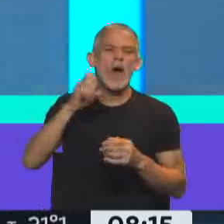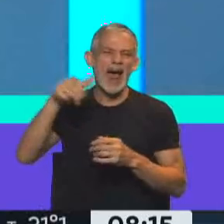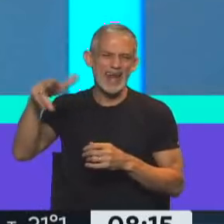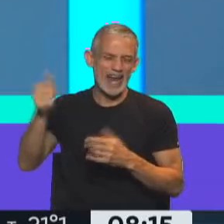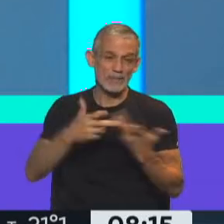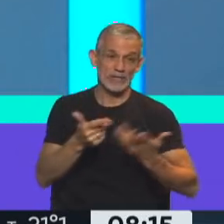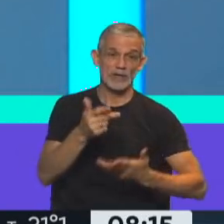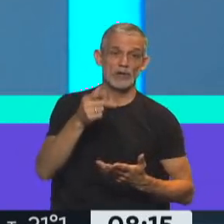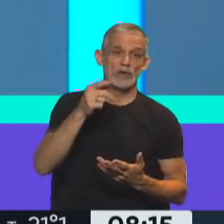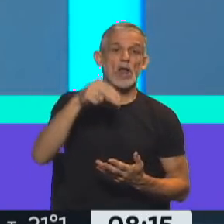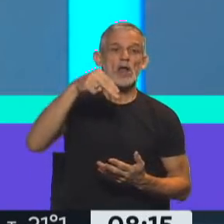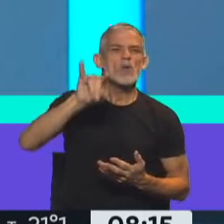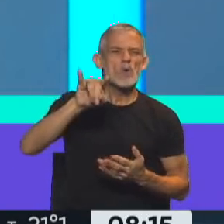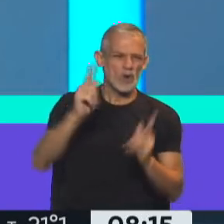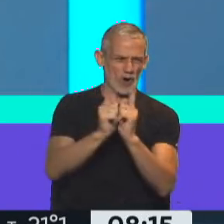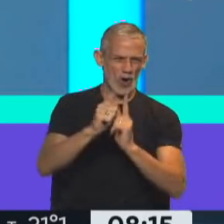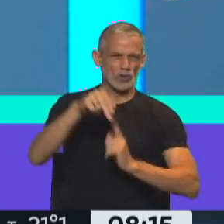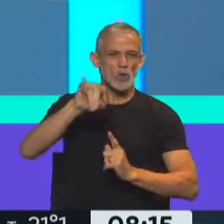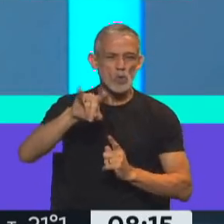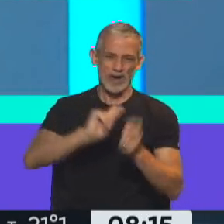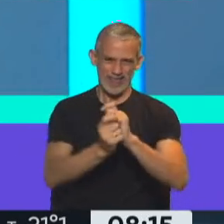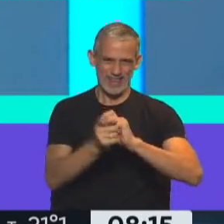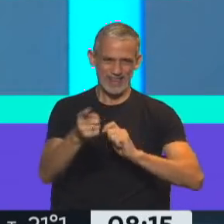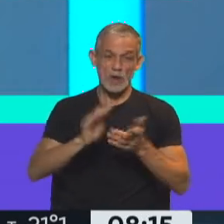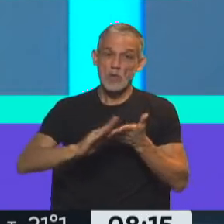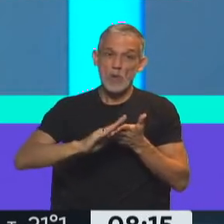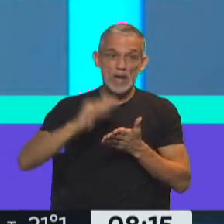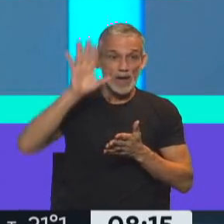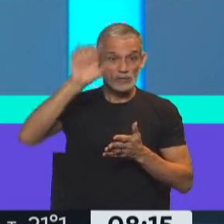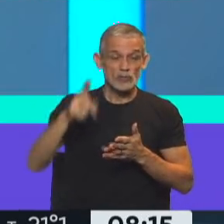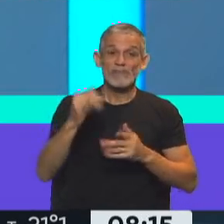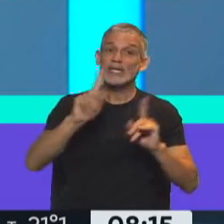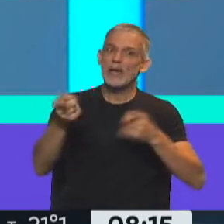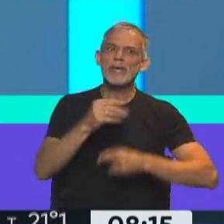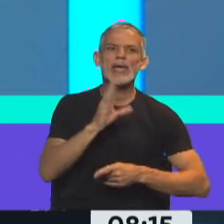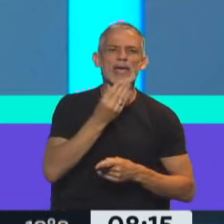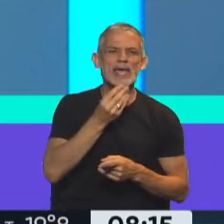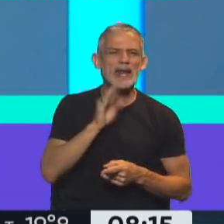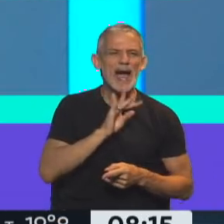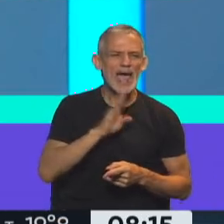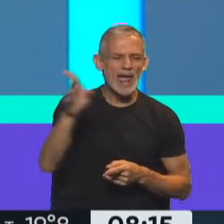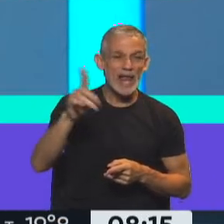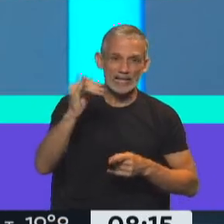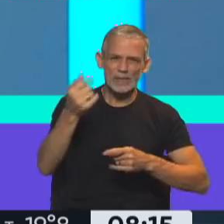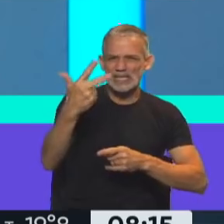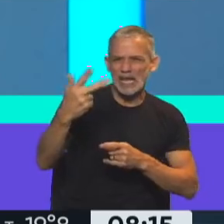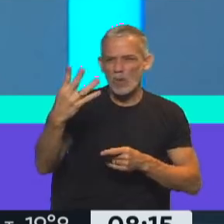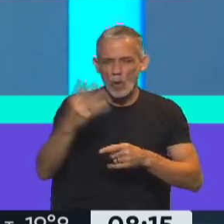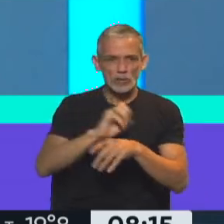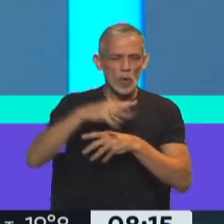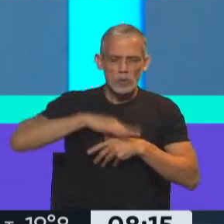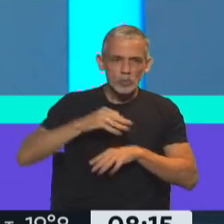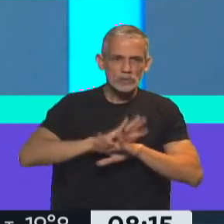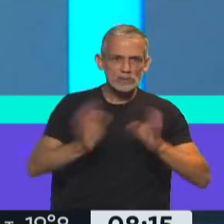NU, le están ONU. diciendo NU. Ha aparecido ya algunos casos en Israel. Hoy reportan 3 o 4 casos en Israel. Es una